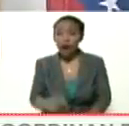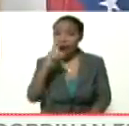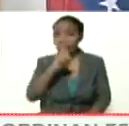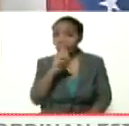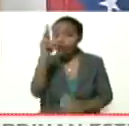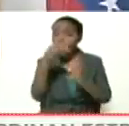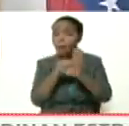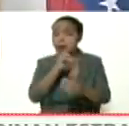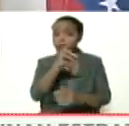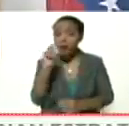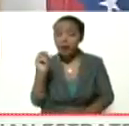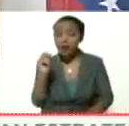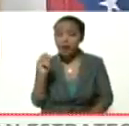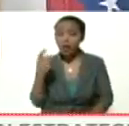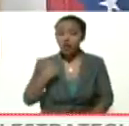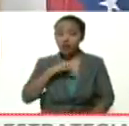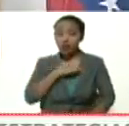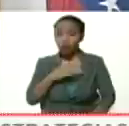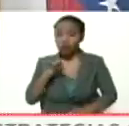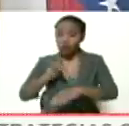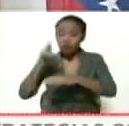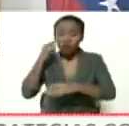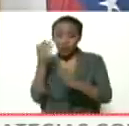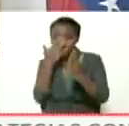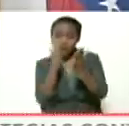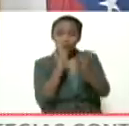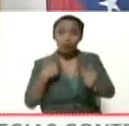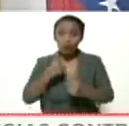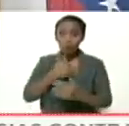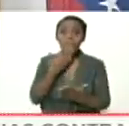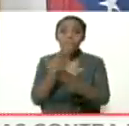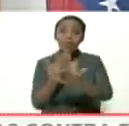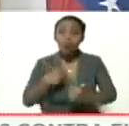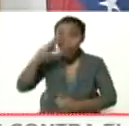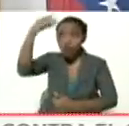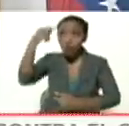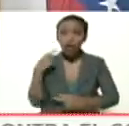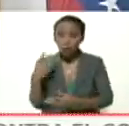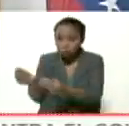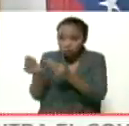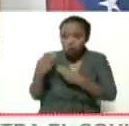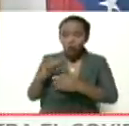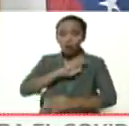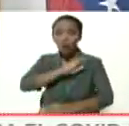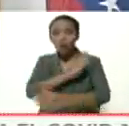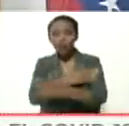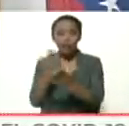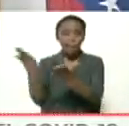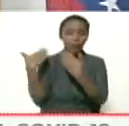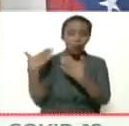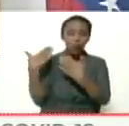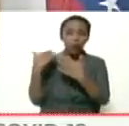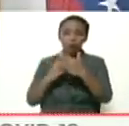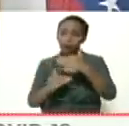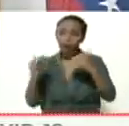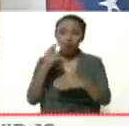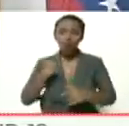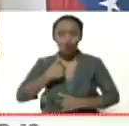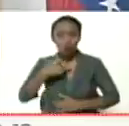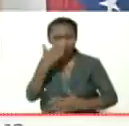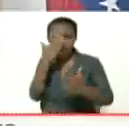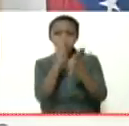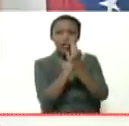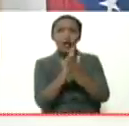2020, nos tocó enfrentar esto y le pedimos a Dios que nos dé fuerza, le pido a Dios que me dé fuerza a mí para estar al frente y